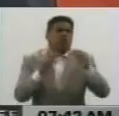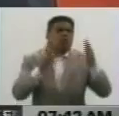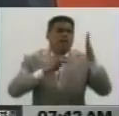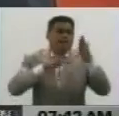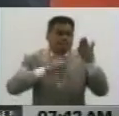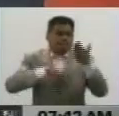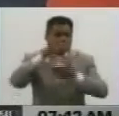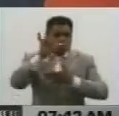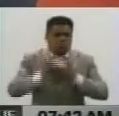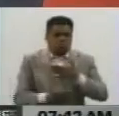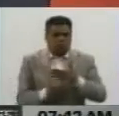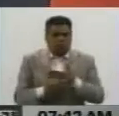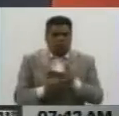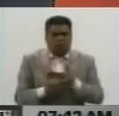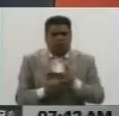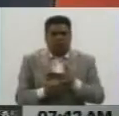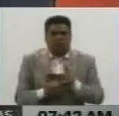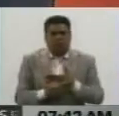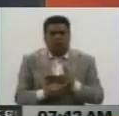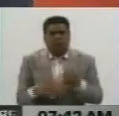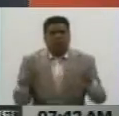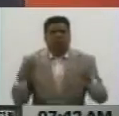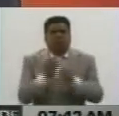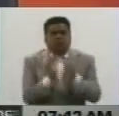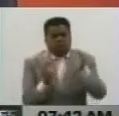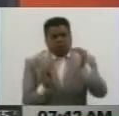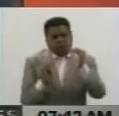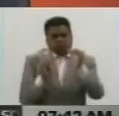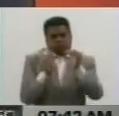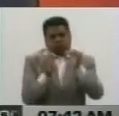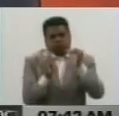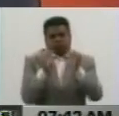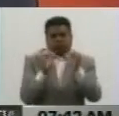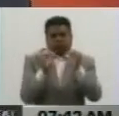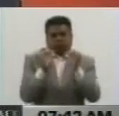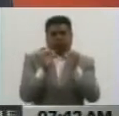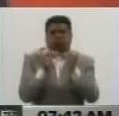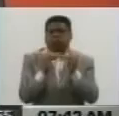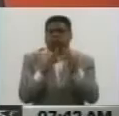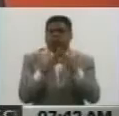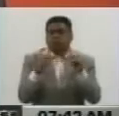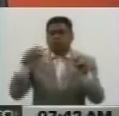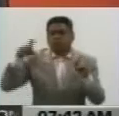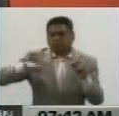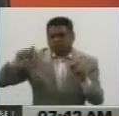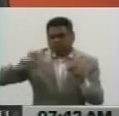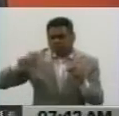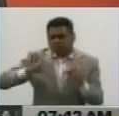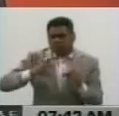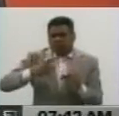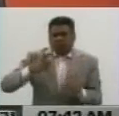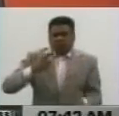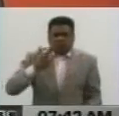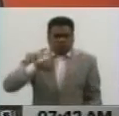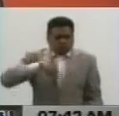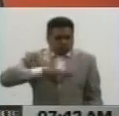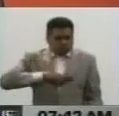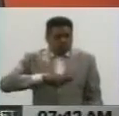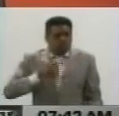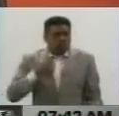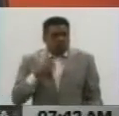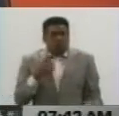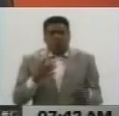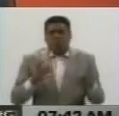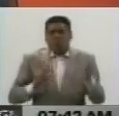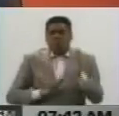tenga, busque que prevalezca ese equilibrio entre las necesidades que nosotros tenemos para poder desarrollar nuestras